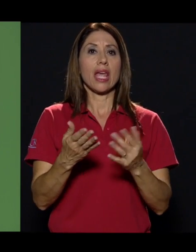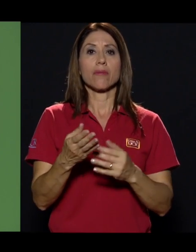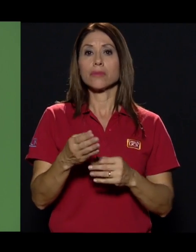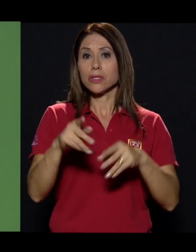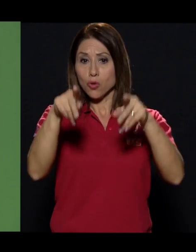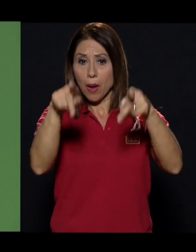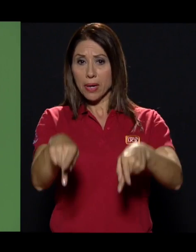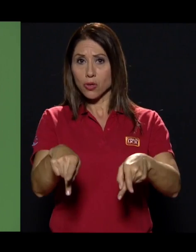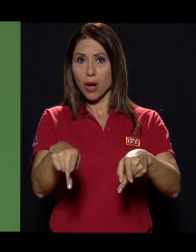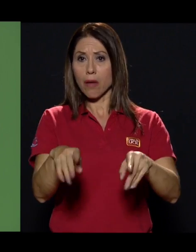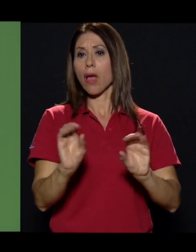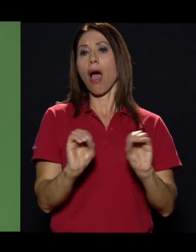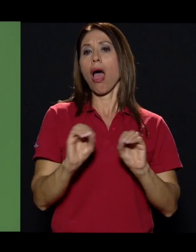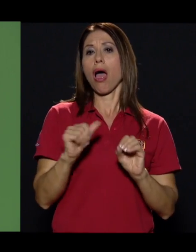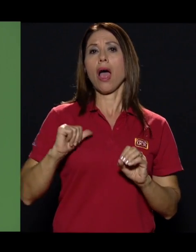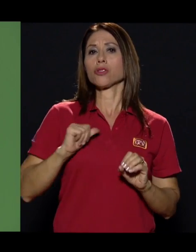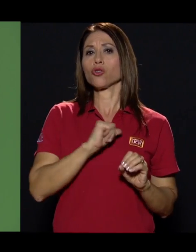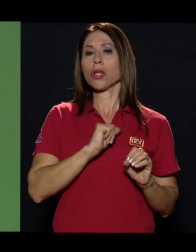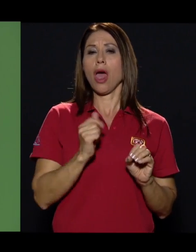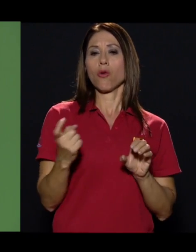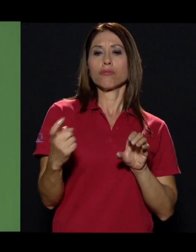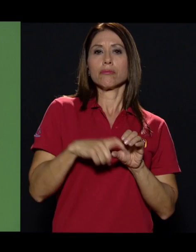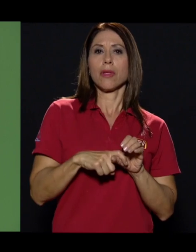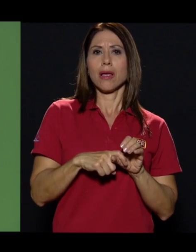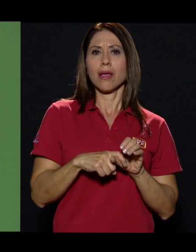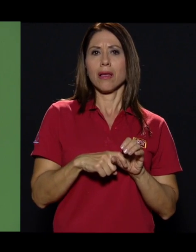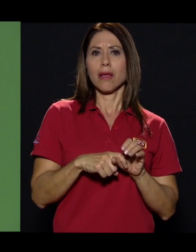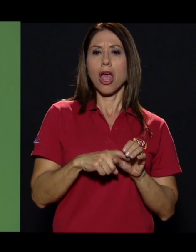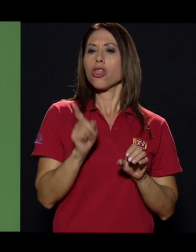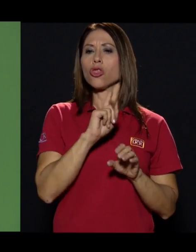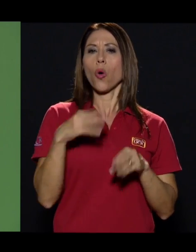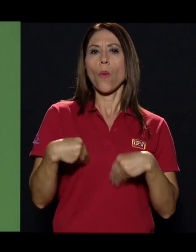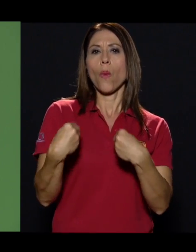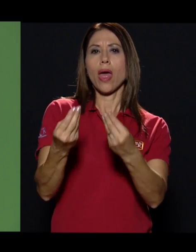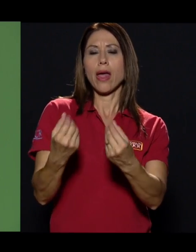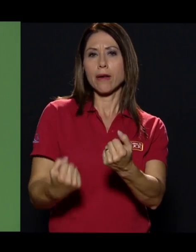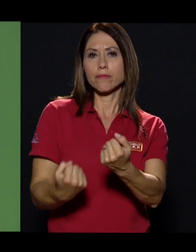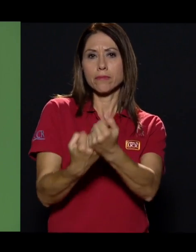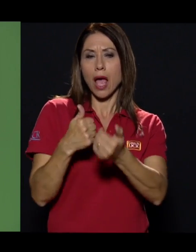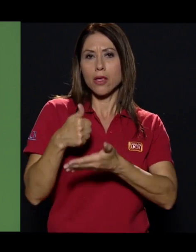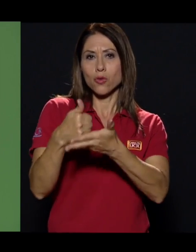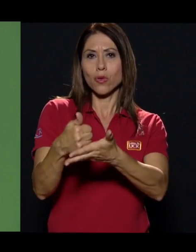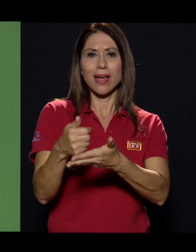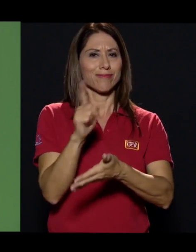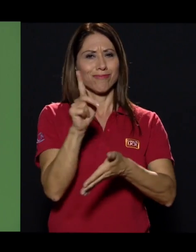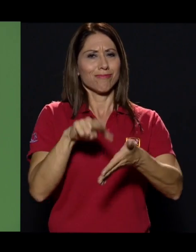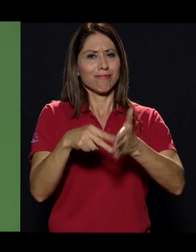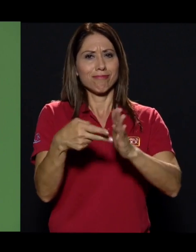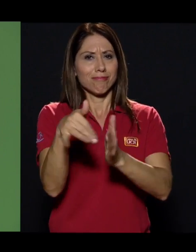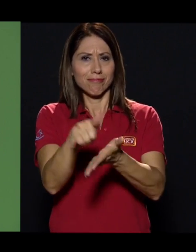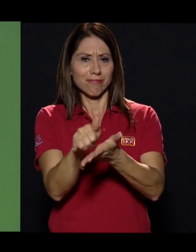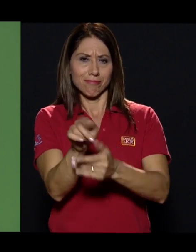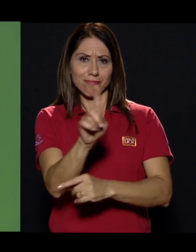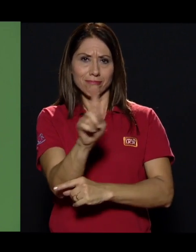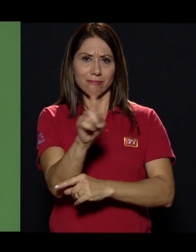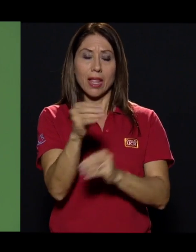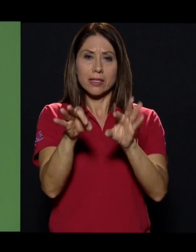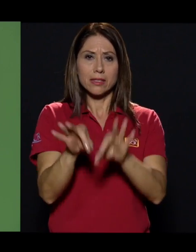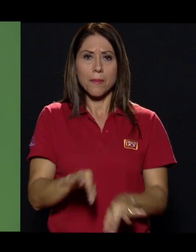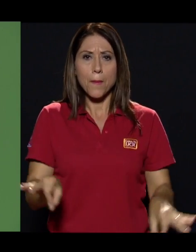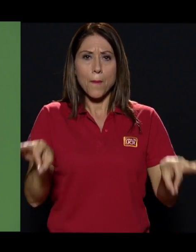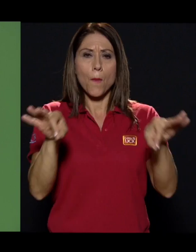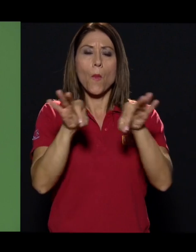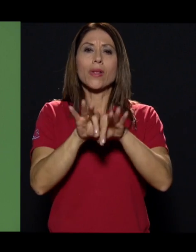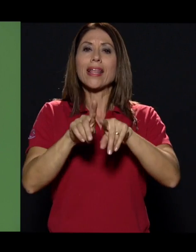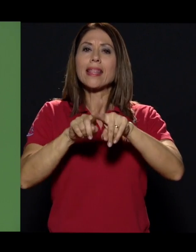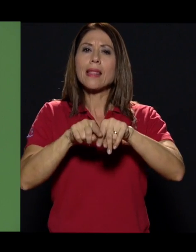son asociados, no se les va a brindar esa, o no se les va a prestar esa ayuda, ¿verdad? Es importante